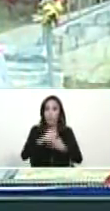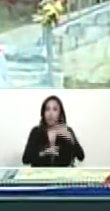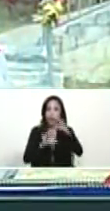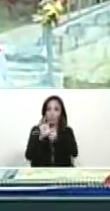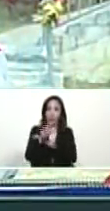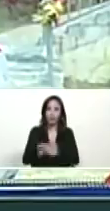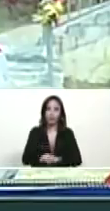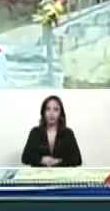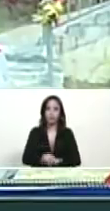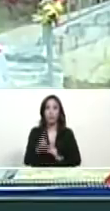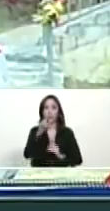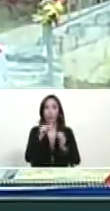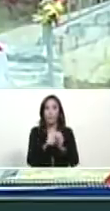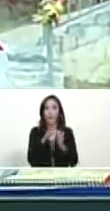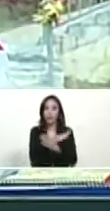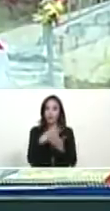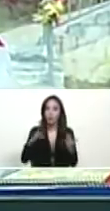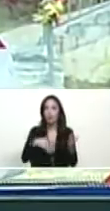patria